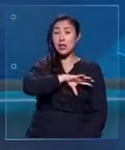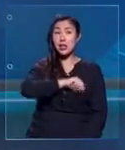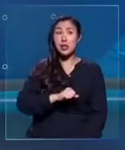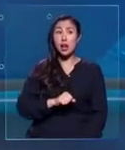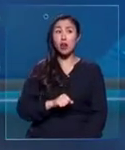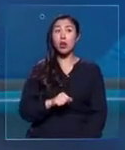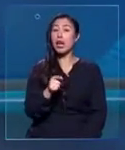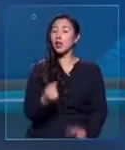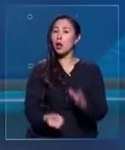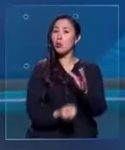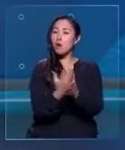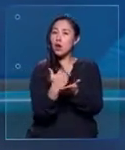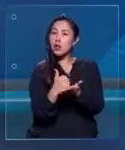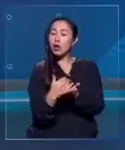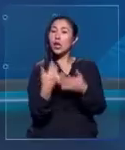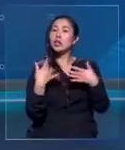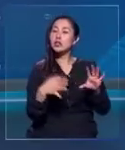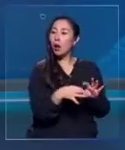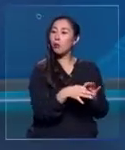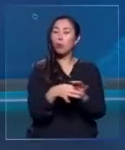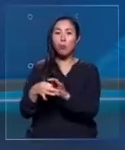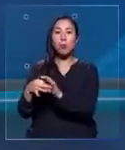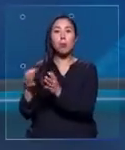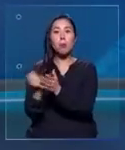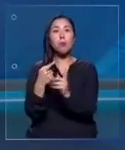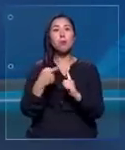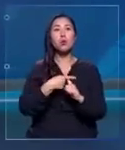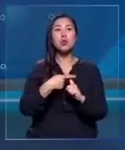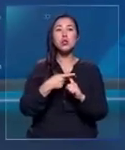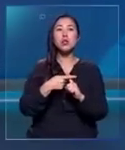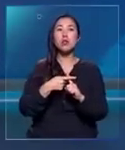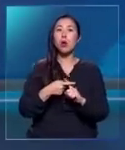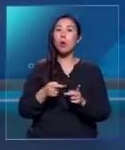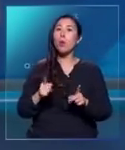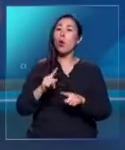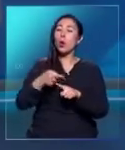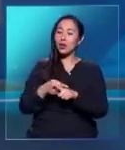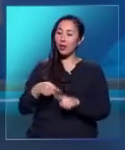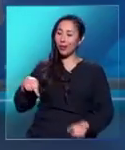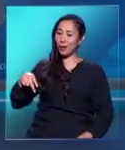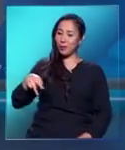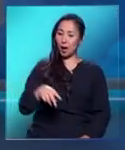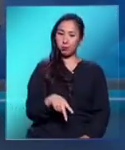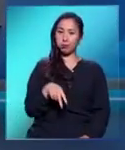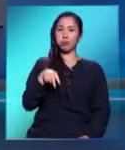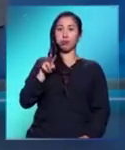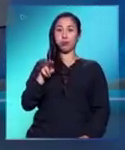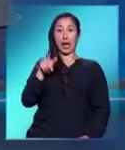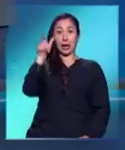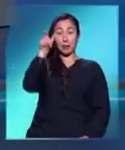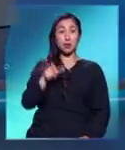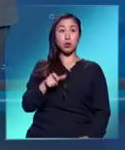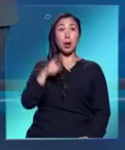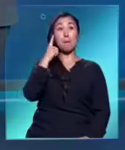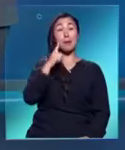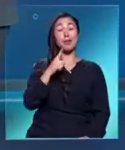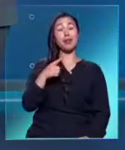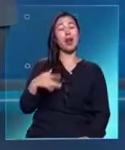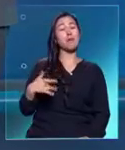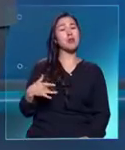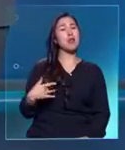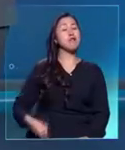Esta innovadora técnica ya tuvo resultados positivos, devolviéndole la marcha y la postura al paciente. Lamentablemente, su alto costo lo